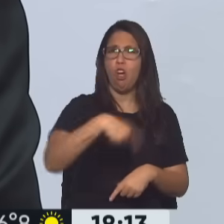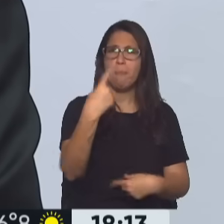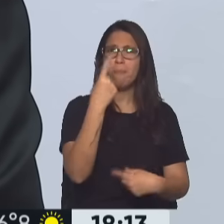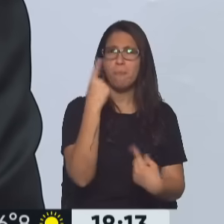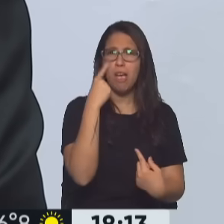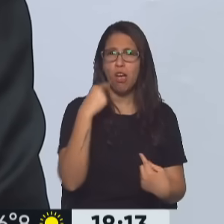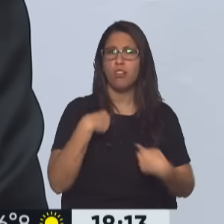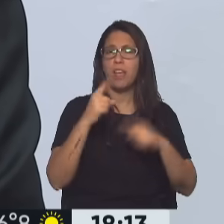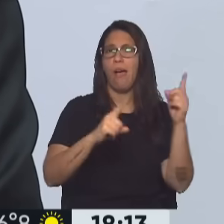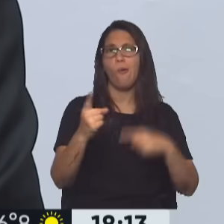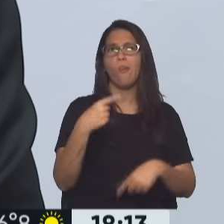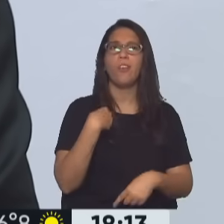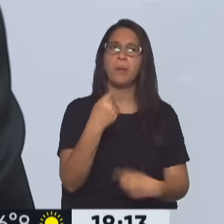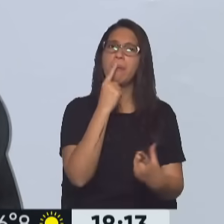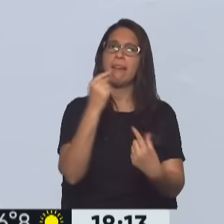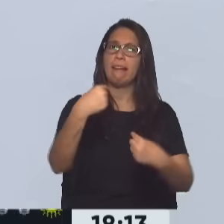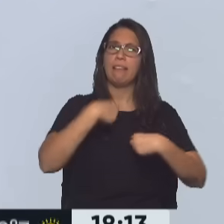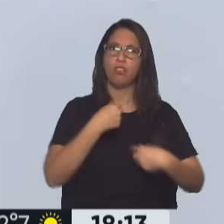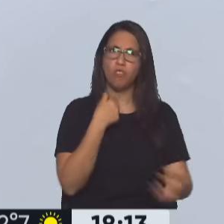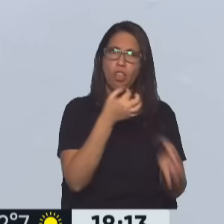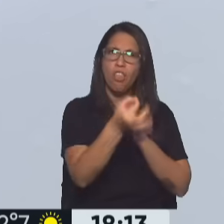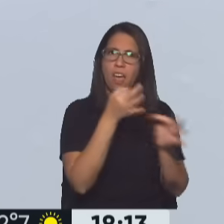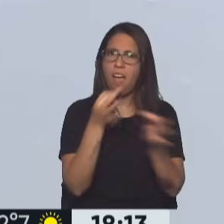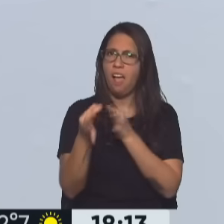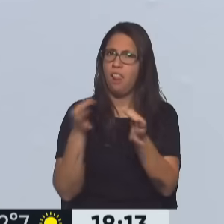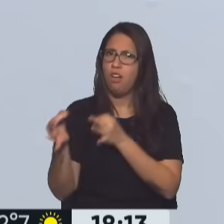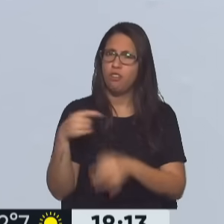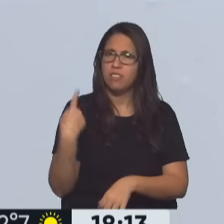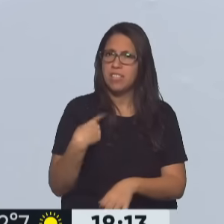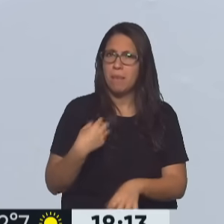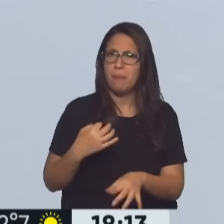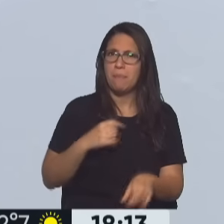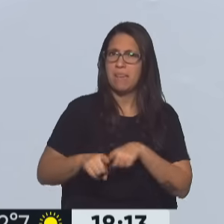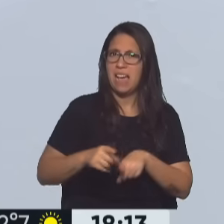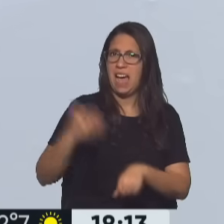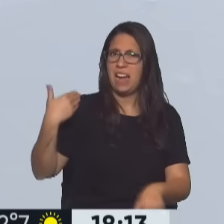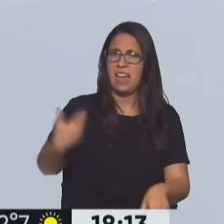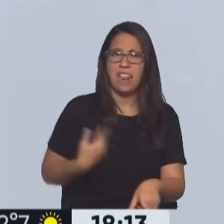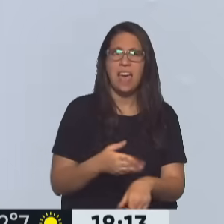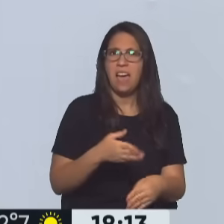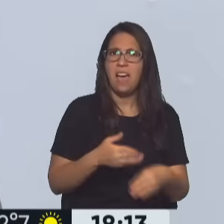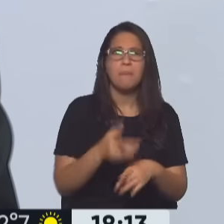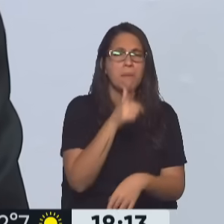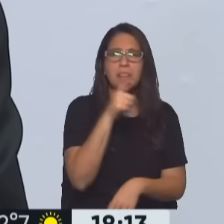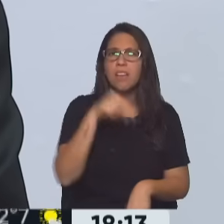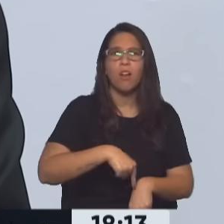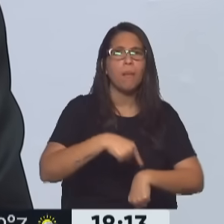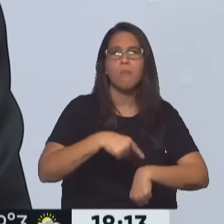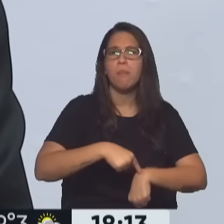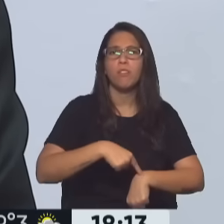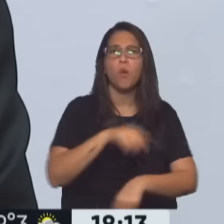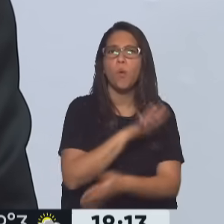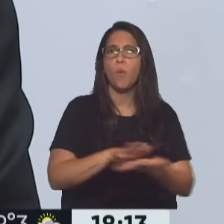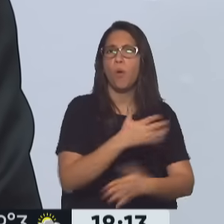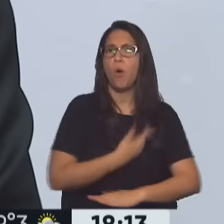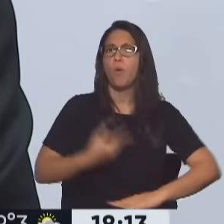criticaron la vocación de diálogo que he tenido a lo largo de mi vida política. Creo que es el tiempo de empezar un nuevo